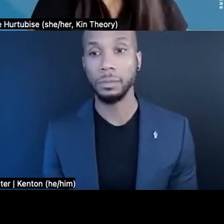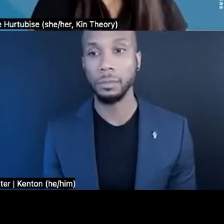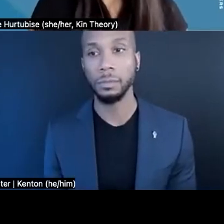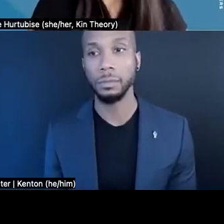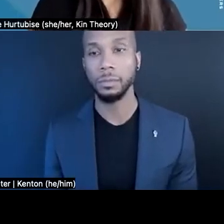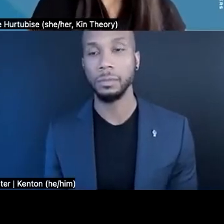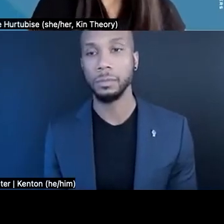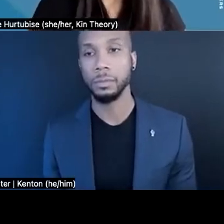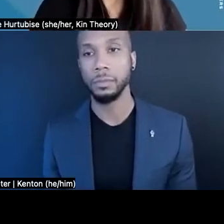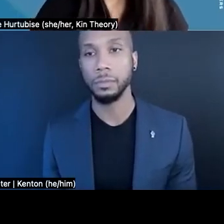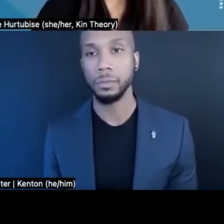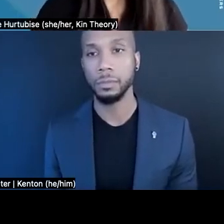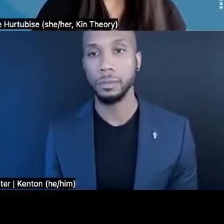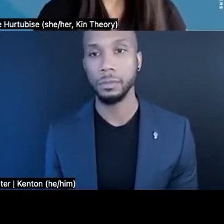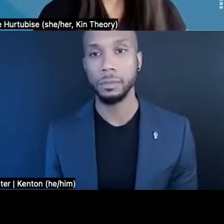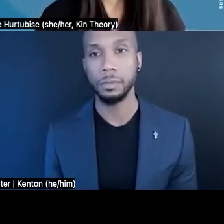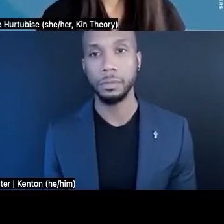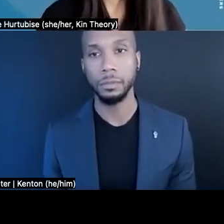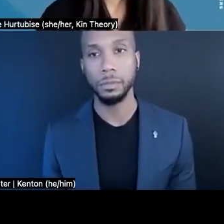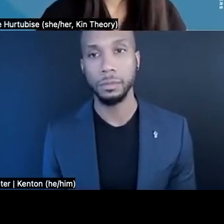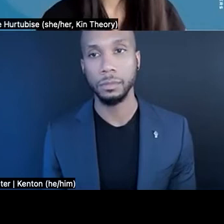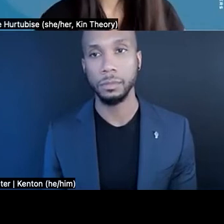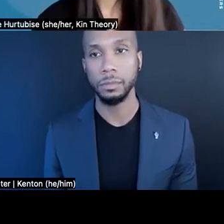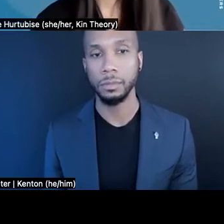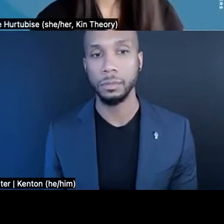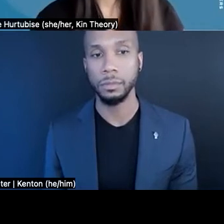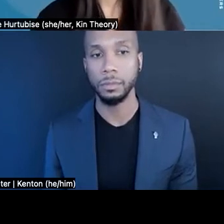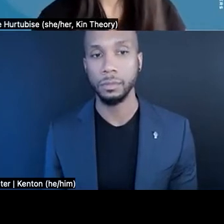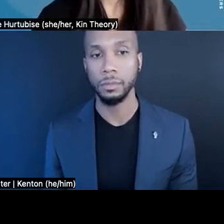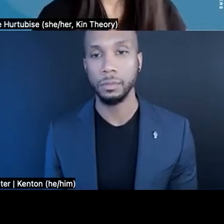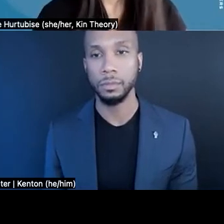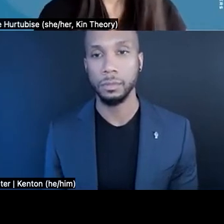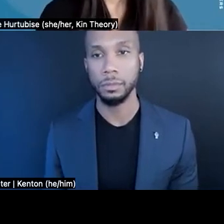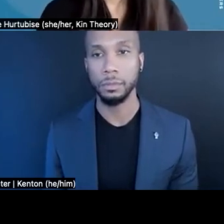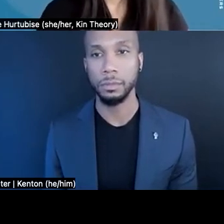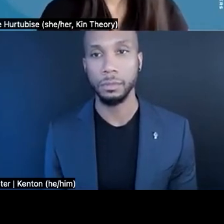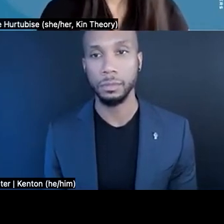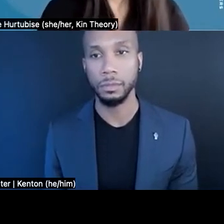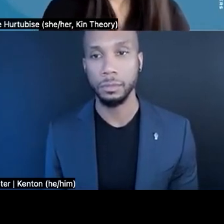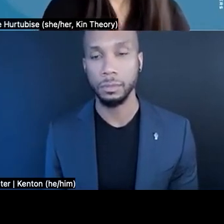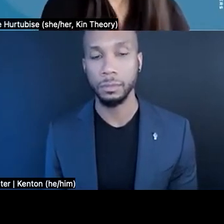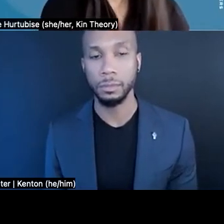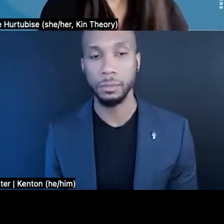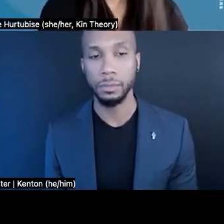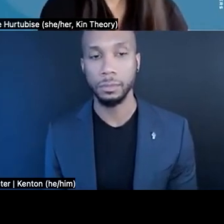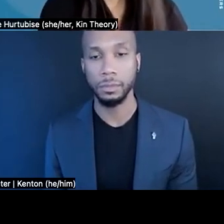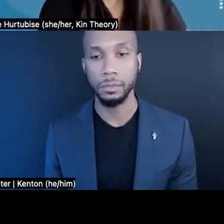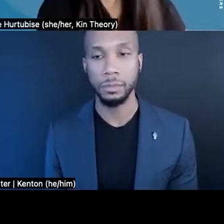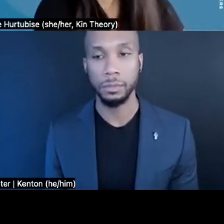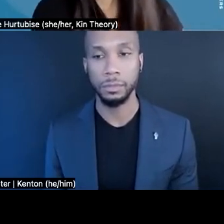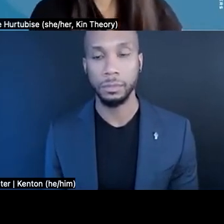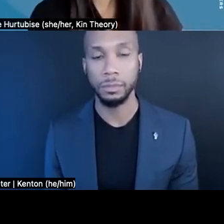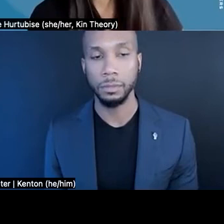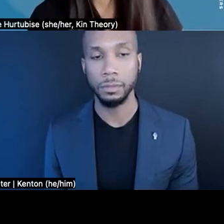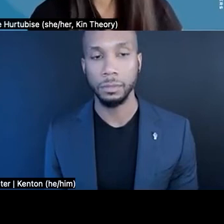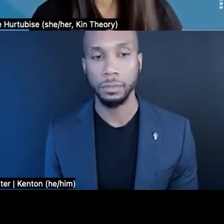creen ustedes es en ese proceso de trabajar con nuestros corazones, por qué creen que